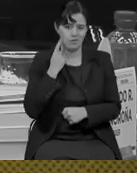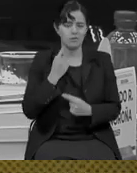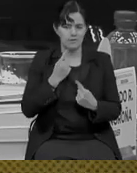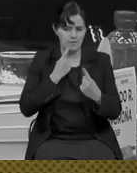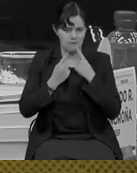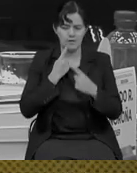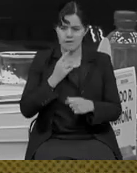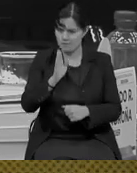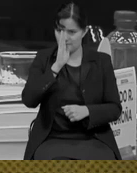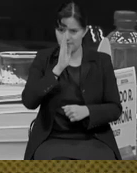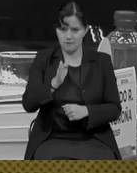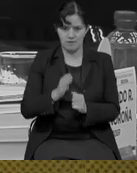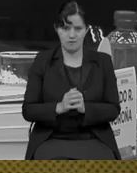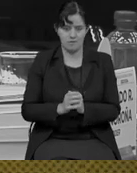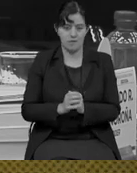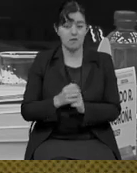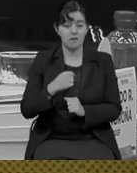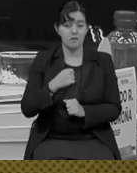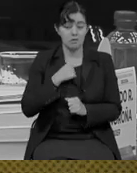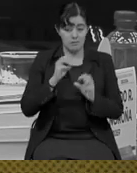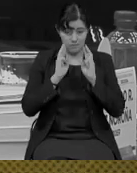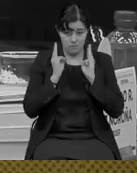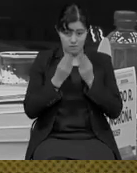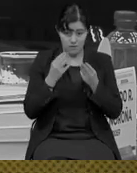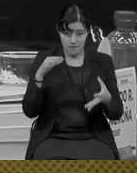de frente y que no tengo ningún vínculo con el